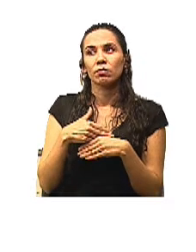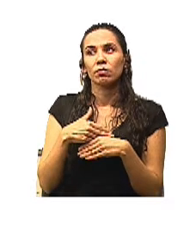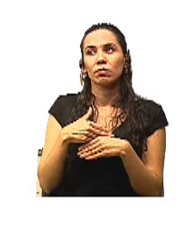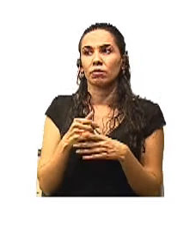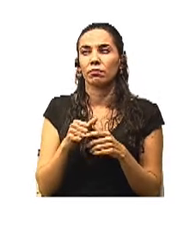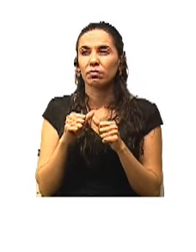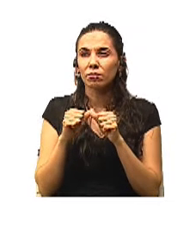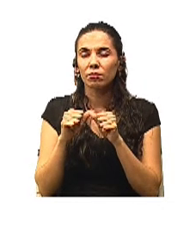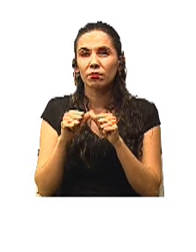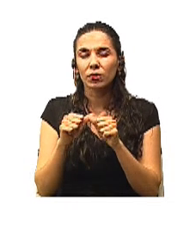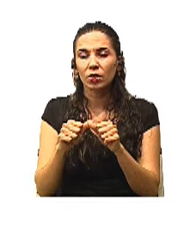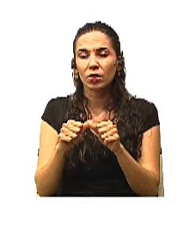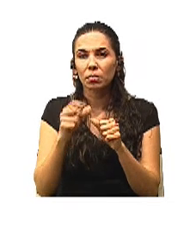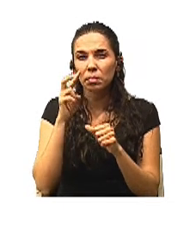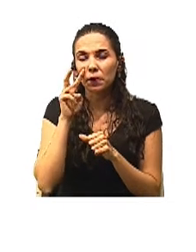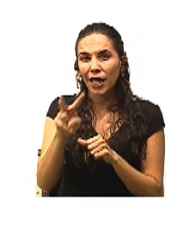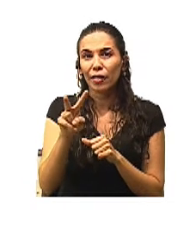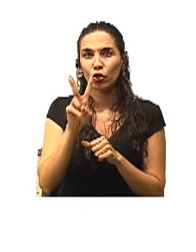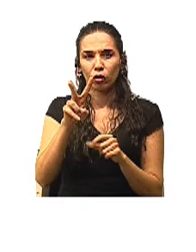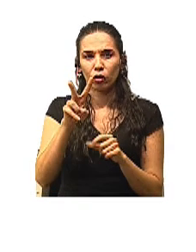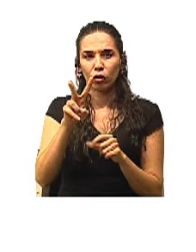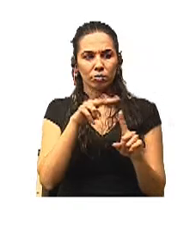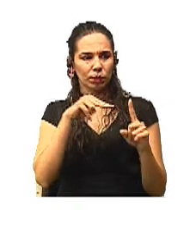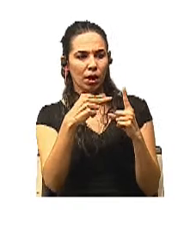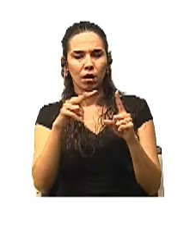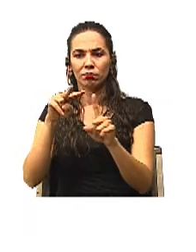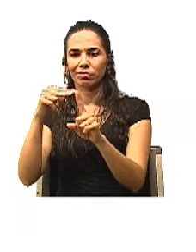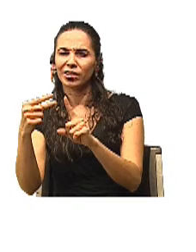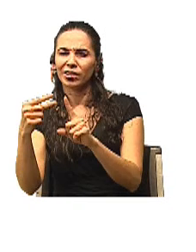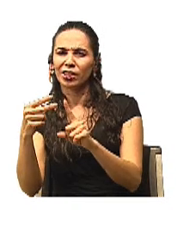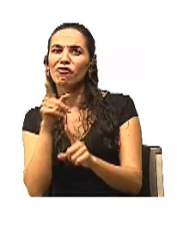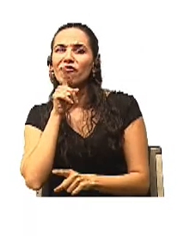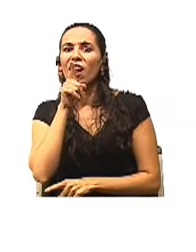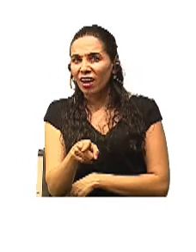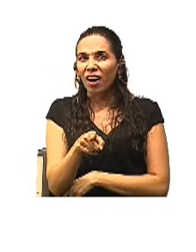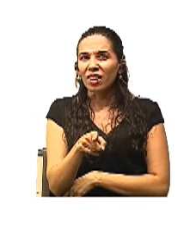Seguimos entonces viendo dos enfoques de una misma realidad.